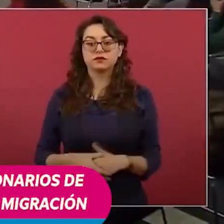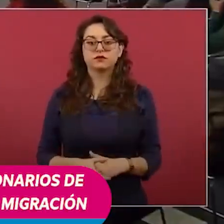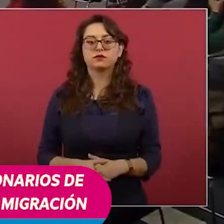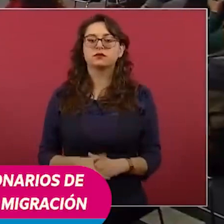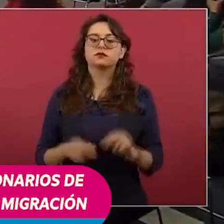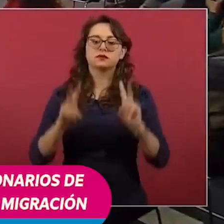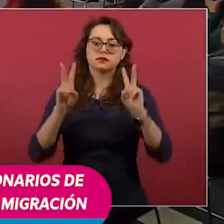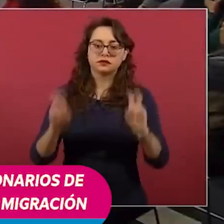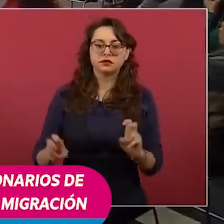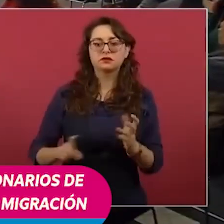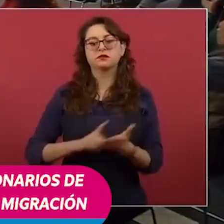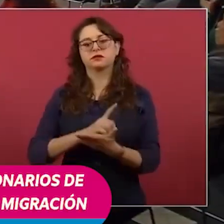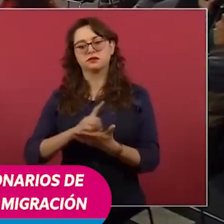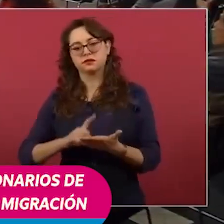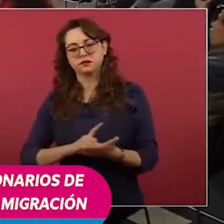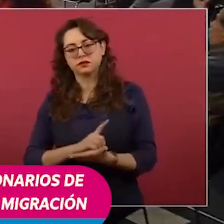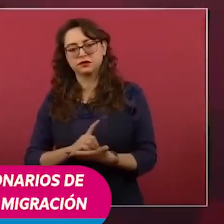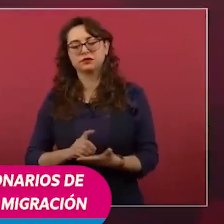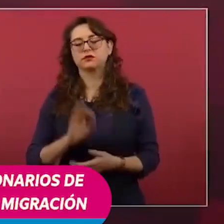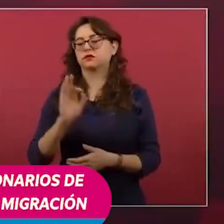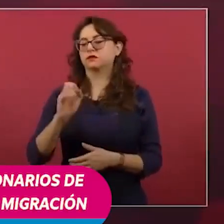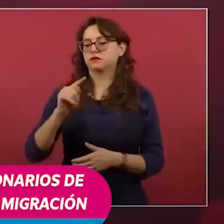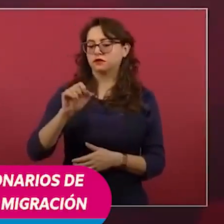Fentanilo, armas